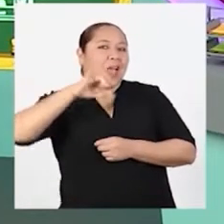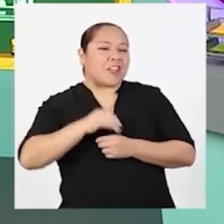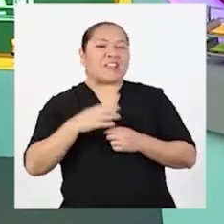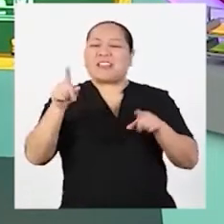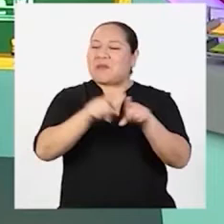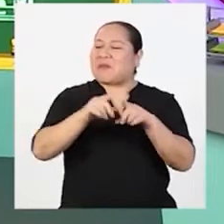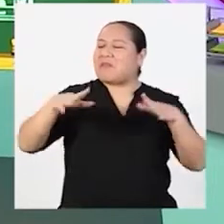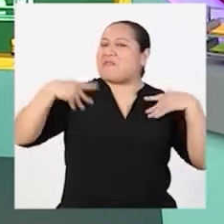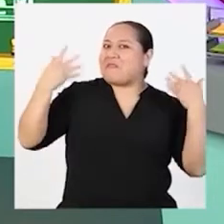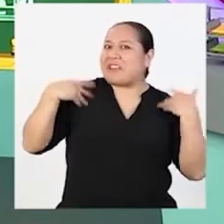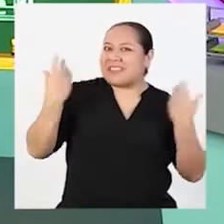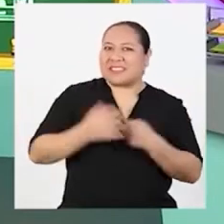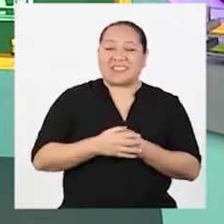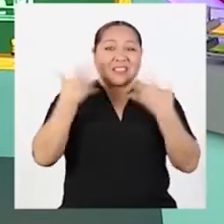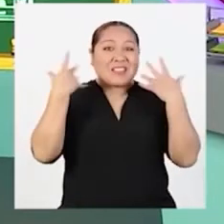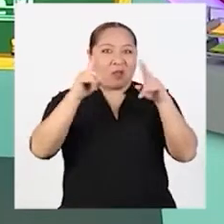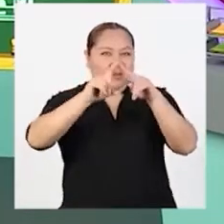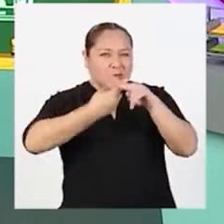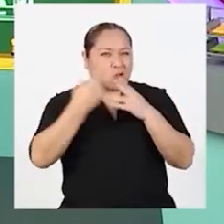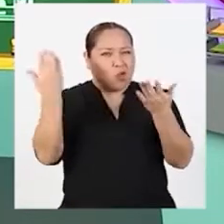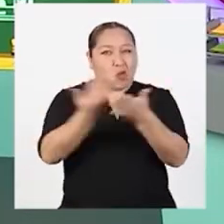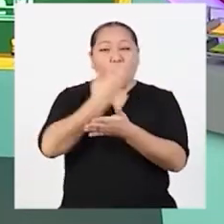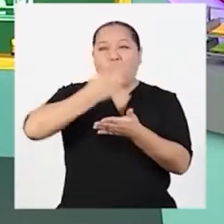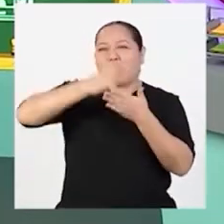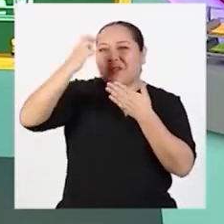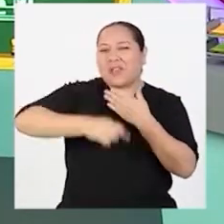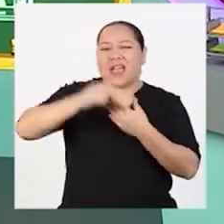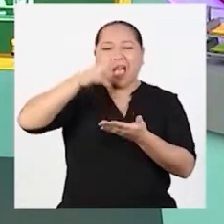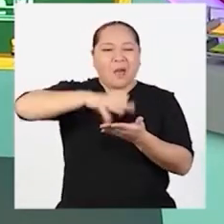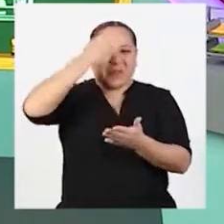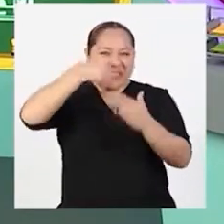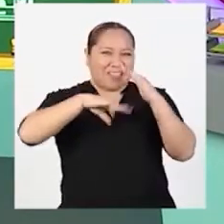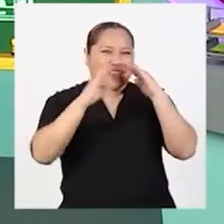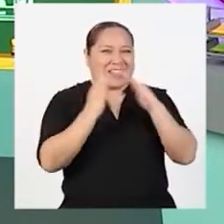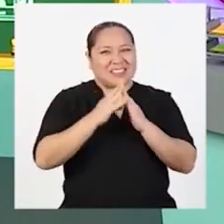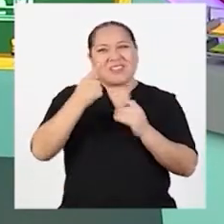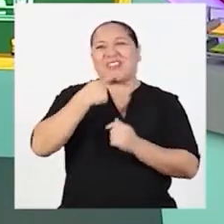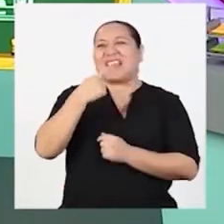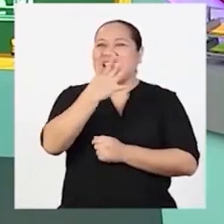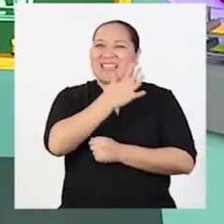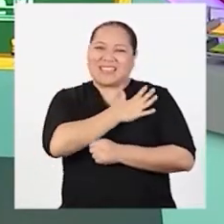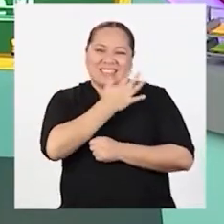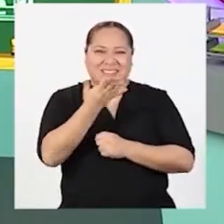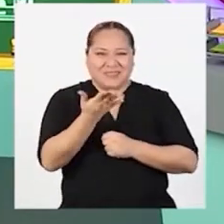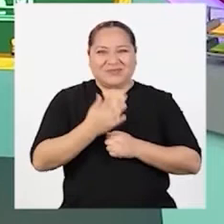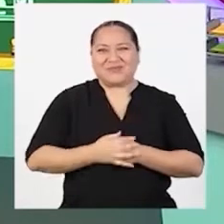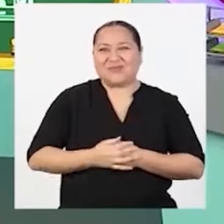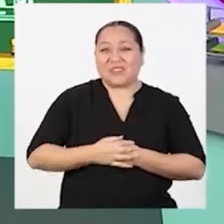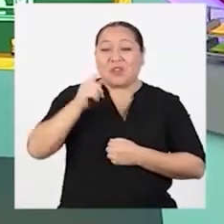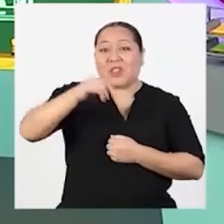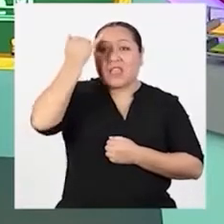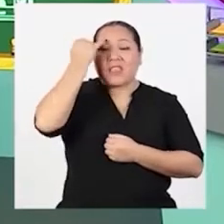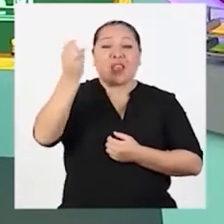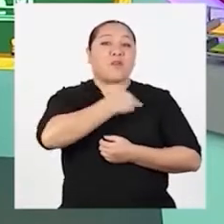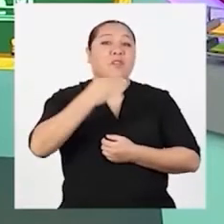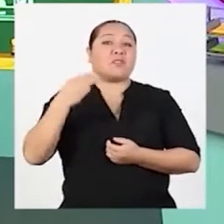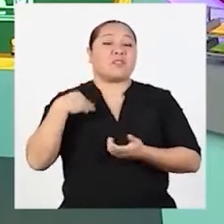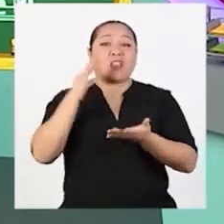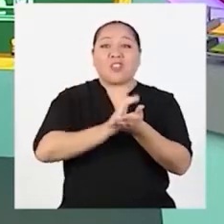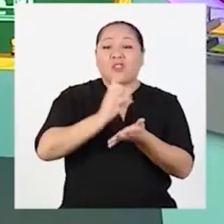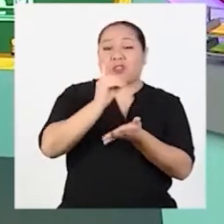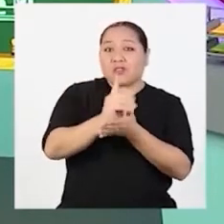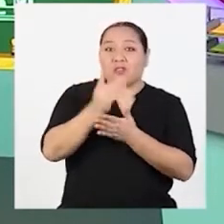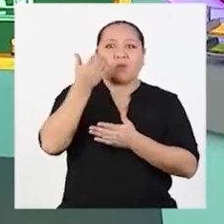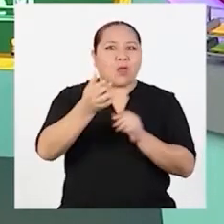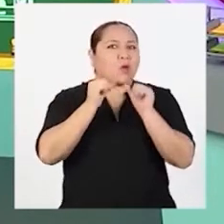ustedes. Y yo soy Mario y también estoy muy contento. Vamos a empezar un nuevo programa de Aprendo en Casa para quinto de secundaria.